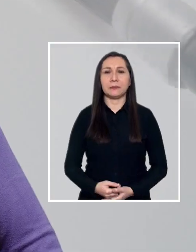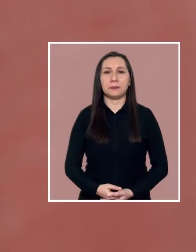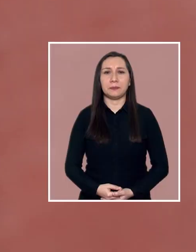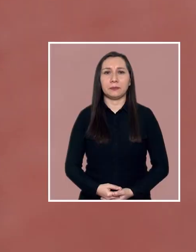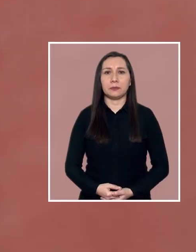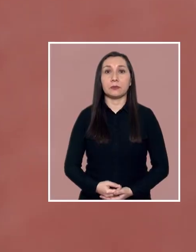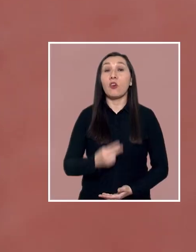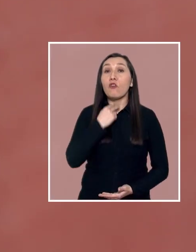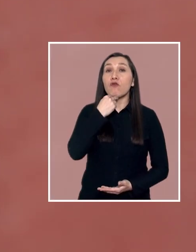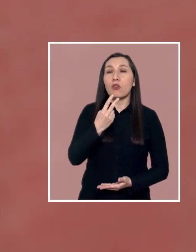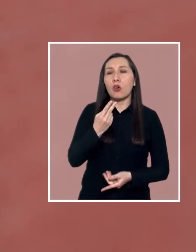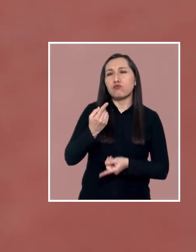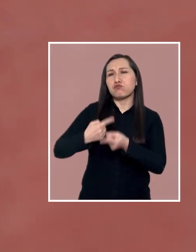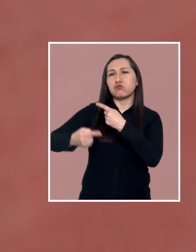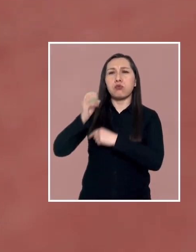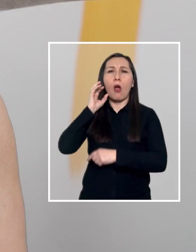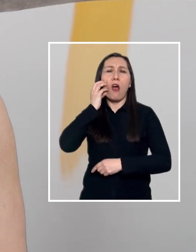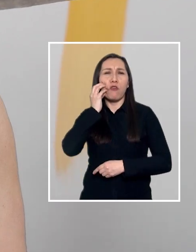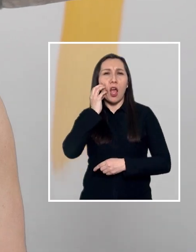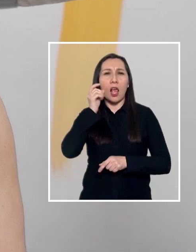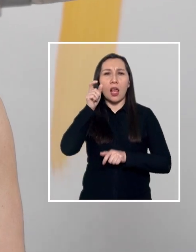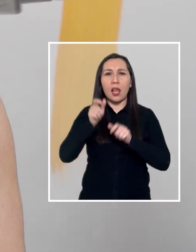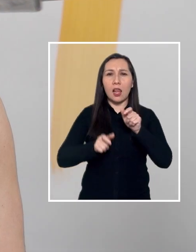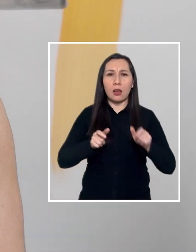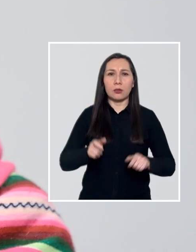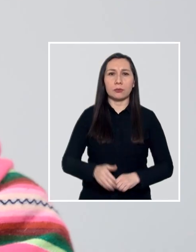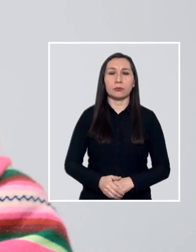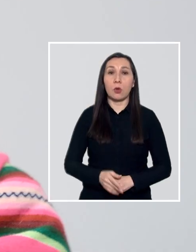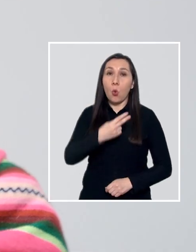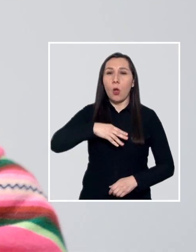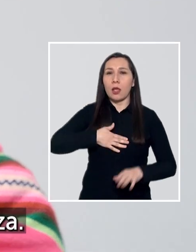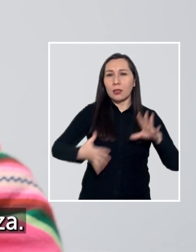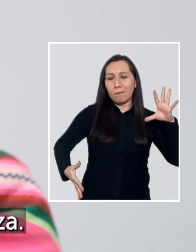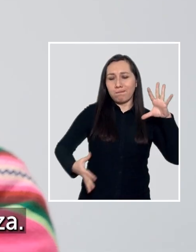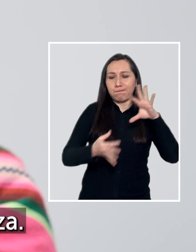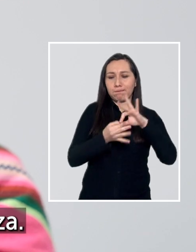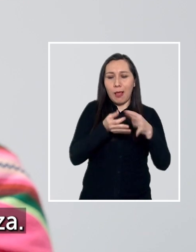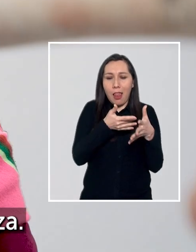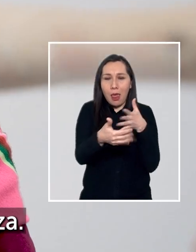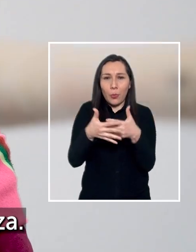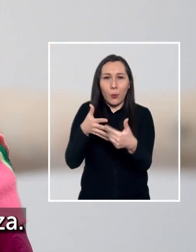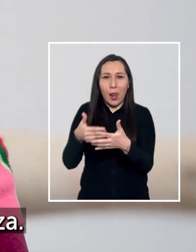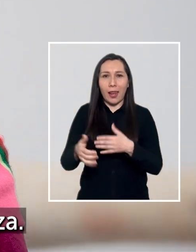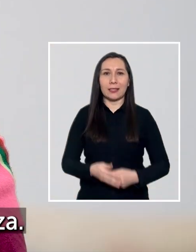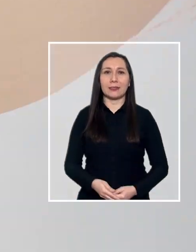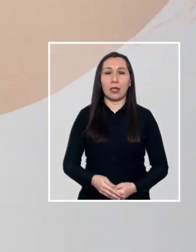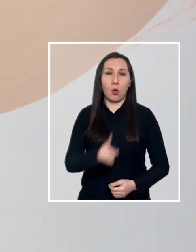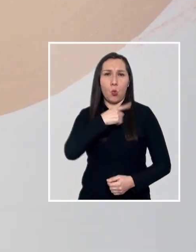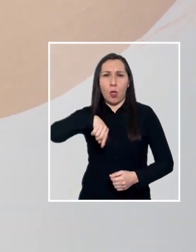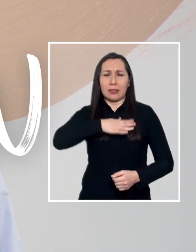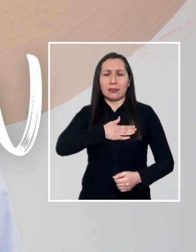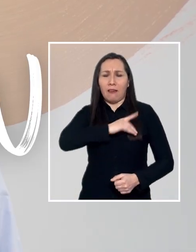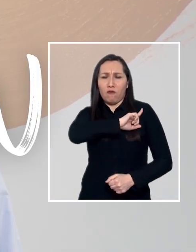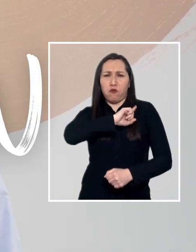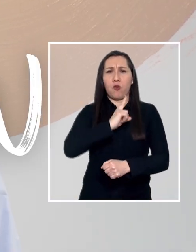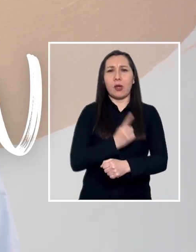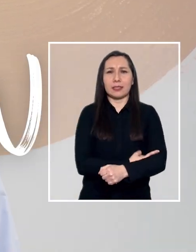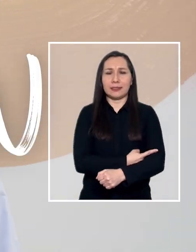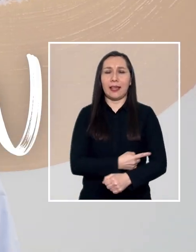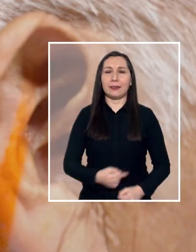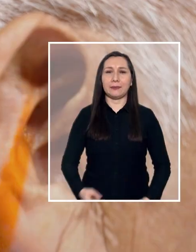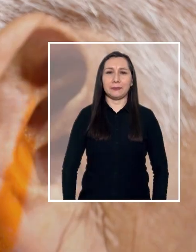kawsayninchismi. Creo potetato kupuna. Pachamamán Kamañapawa. Tahin